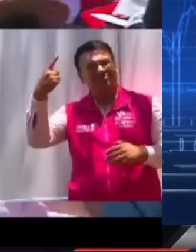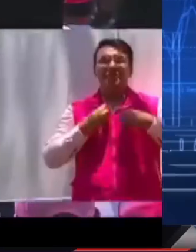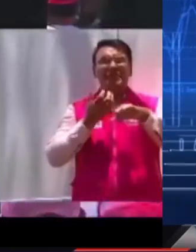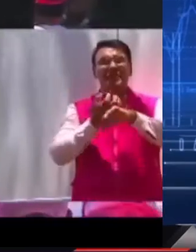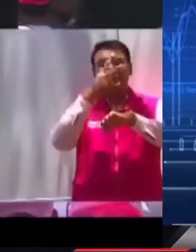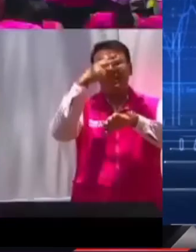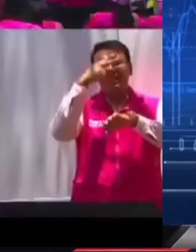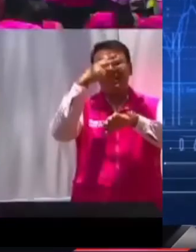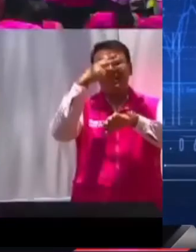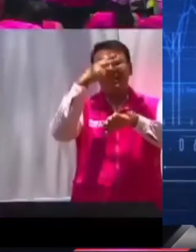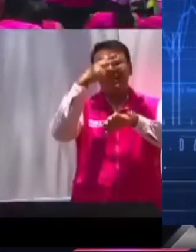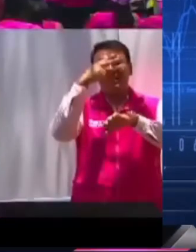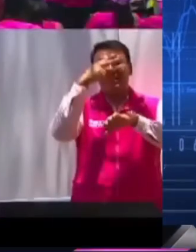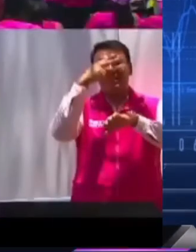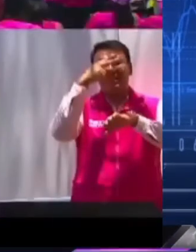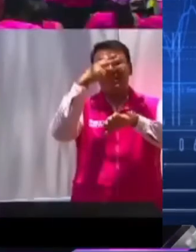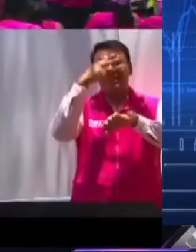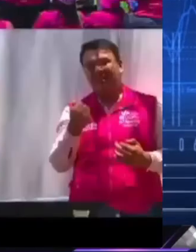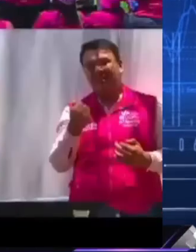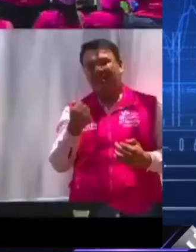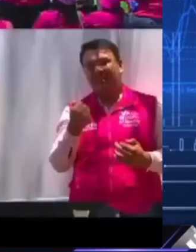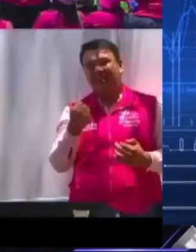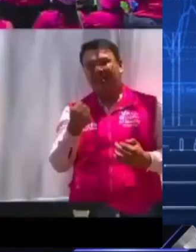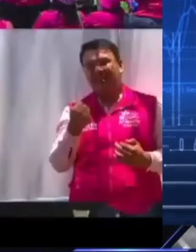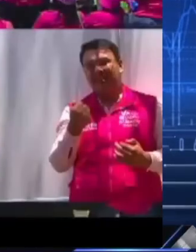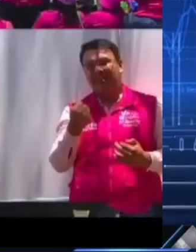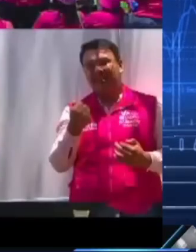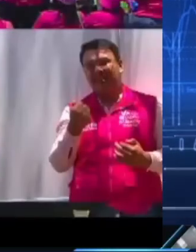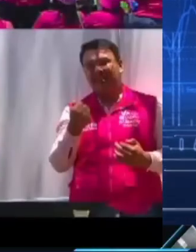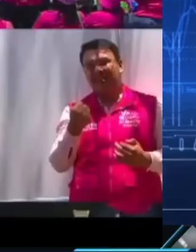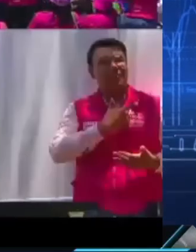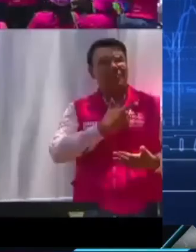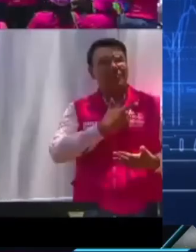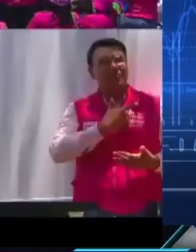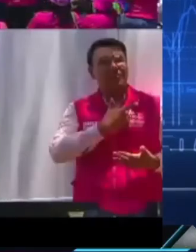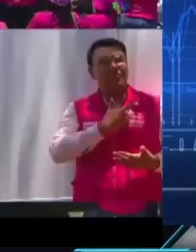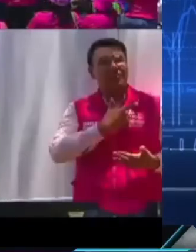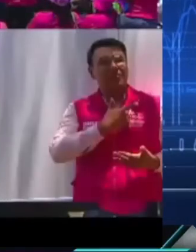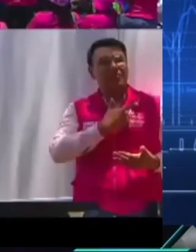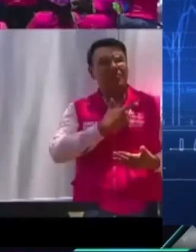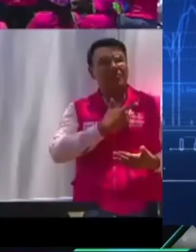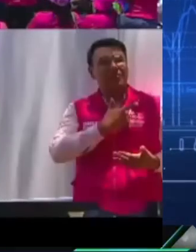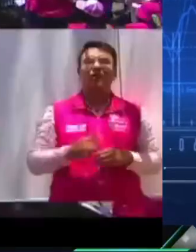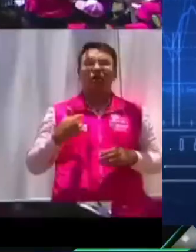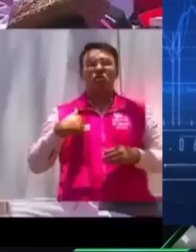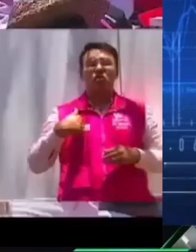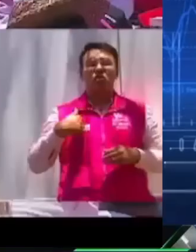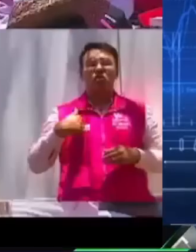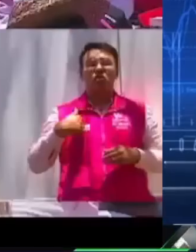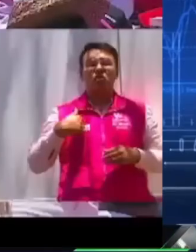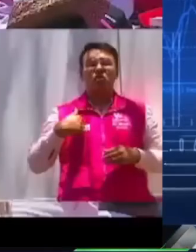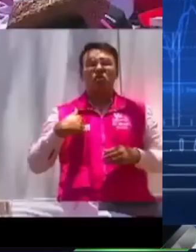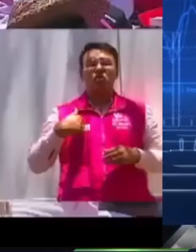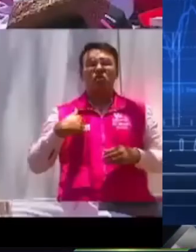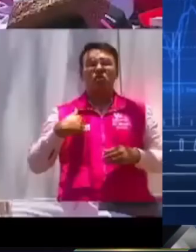y me da mucho gusto estar aquí porque está mi familia Yo soy de este Valle de México y